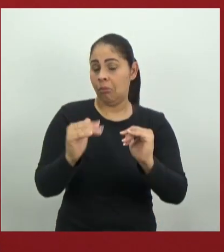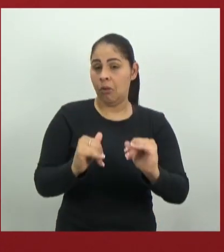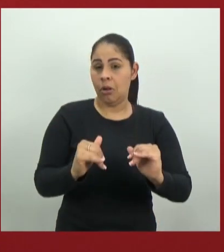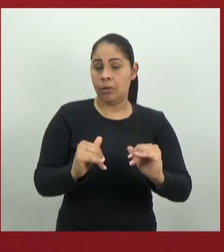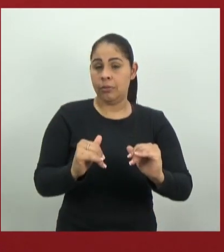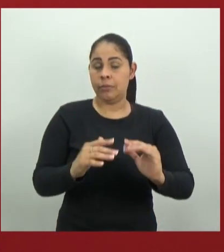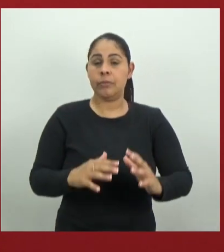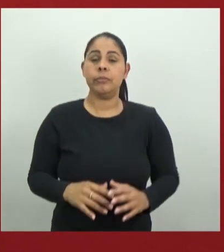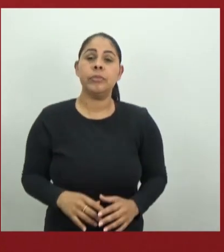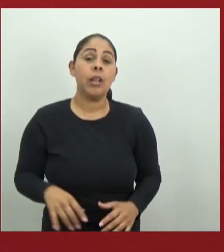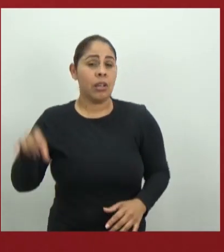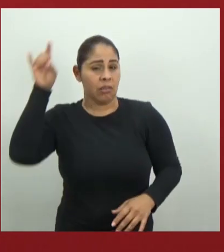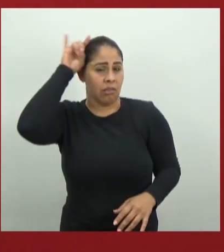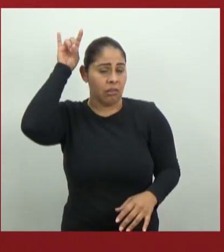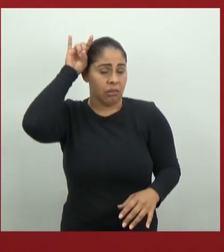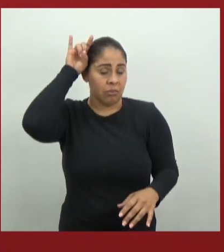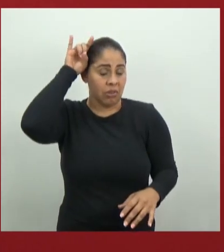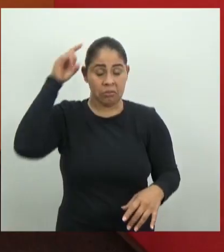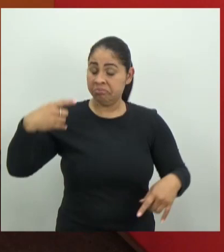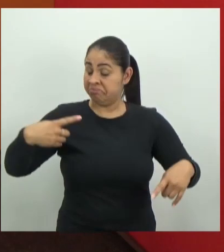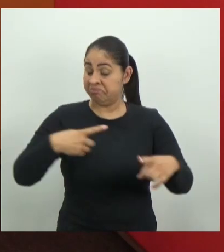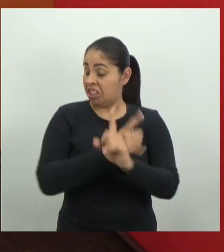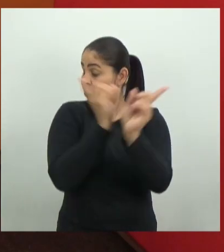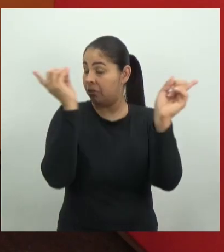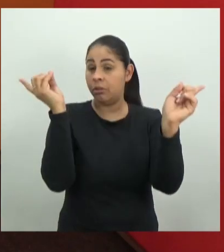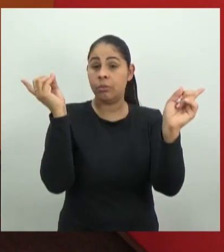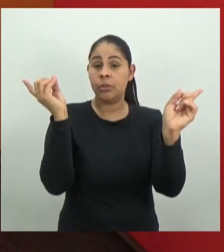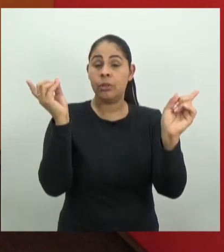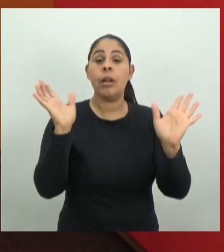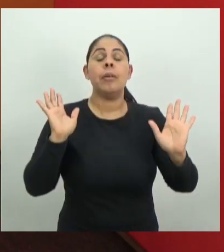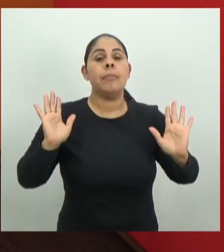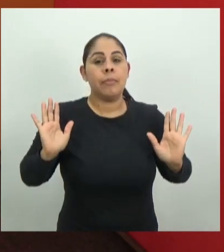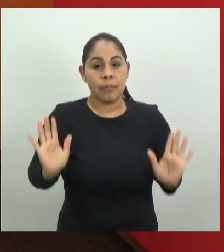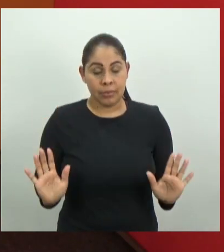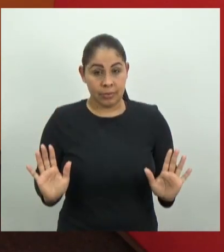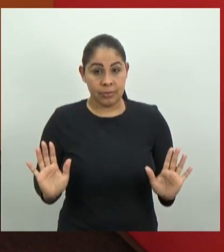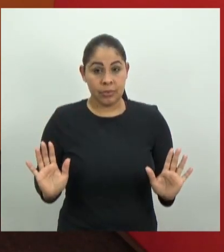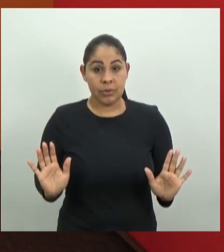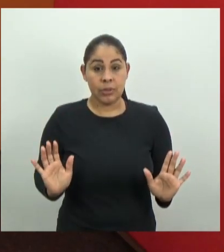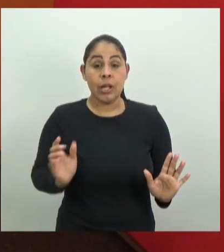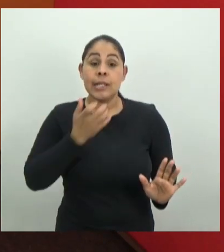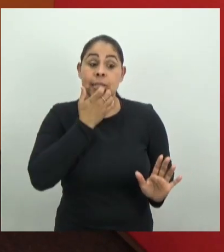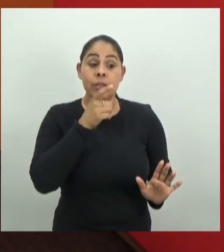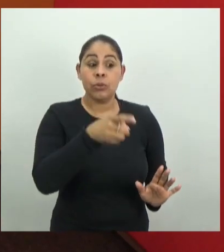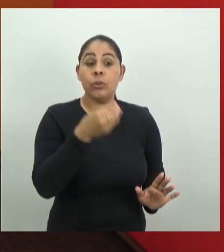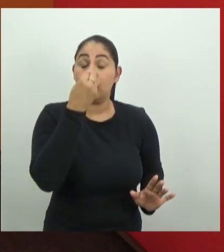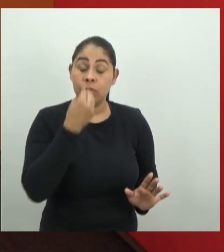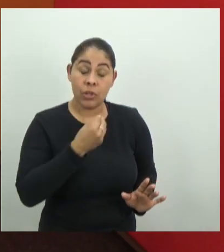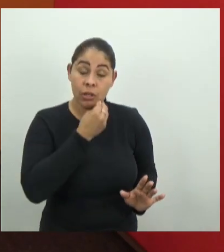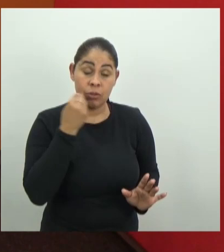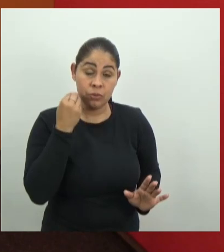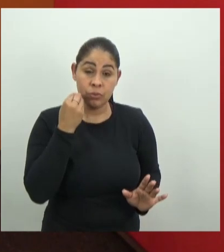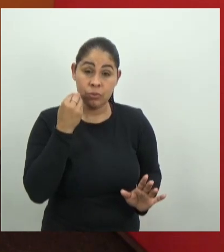a ellos no le influye. Pero lo que sí pasa es esto, que cuando tú ayunas,